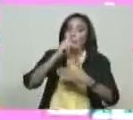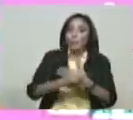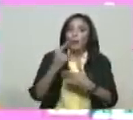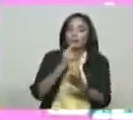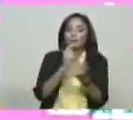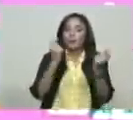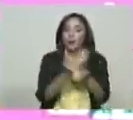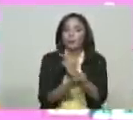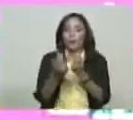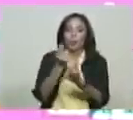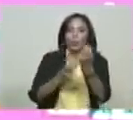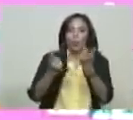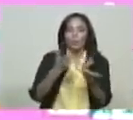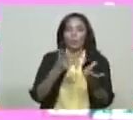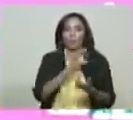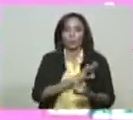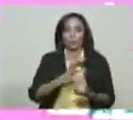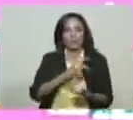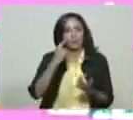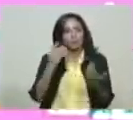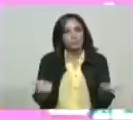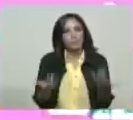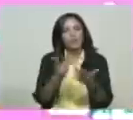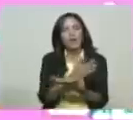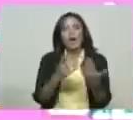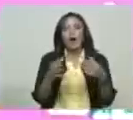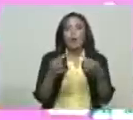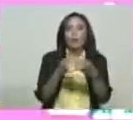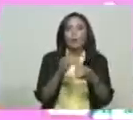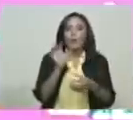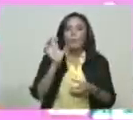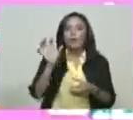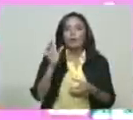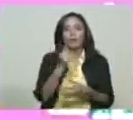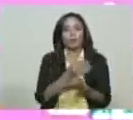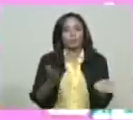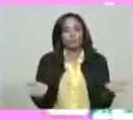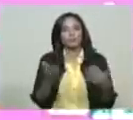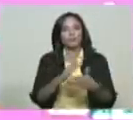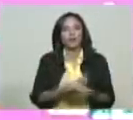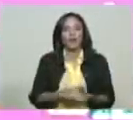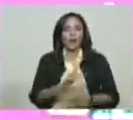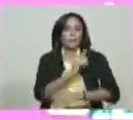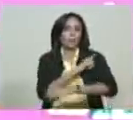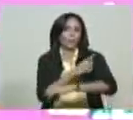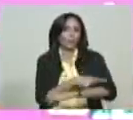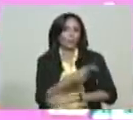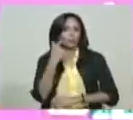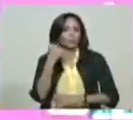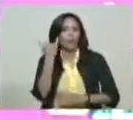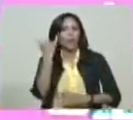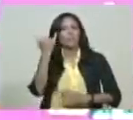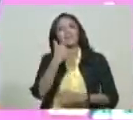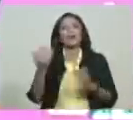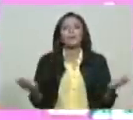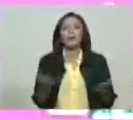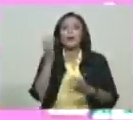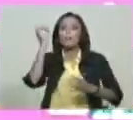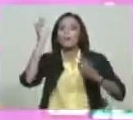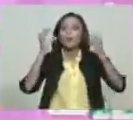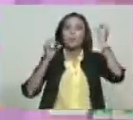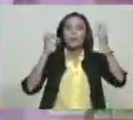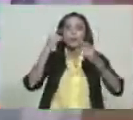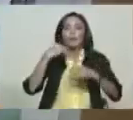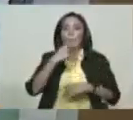económica, social, exige que tengamos un partido superpoderoso, capaz de movilizar la capacidad creadora y productiva